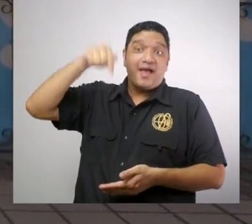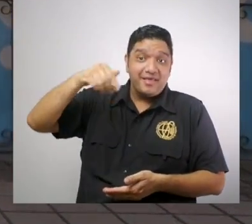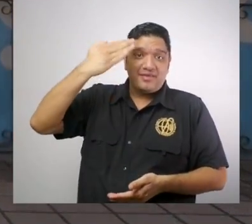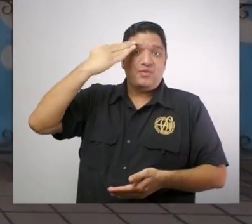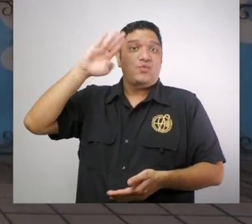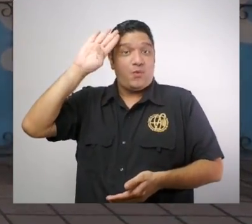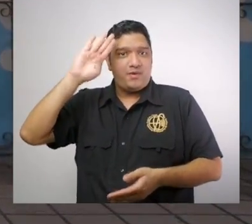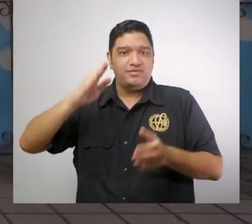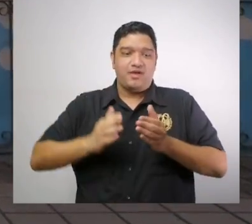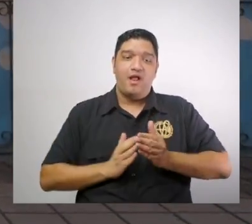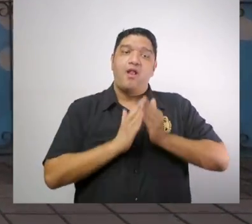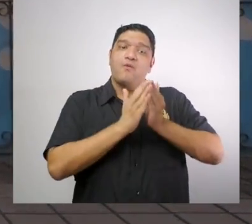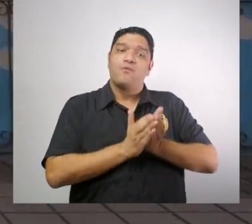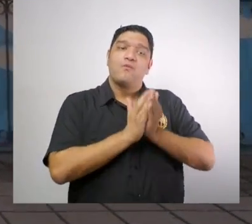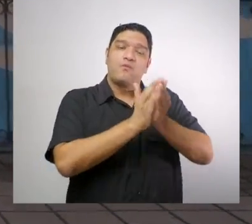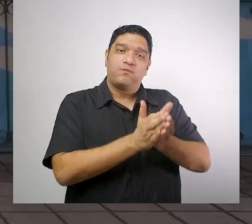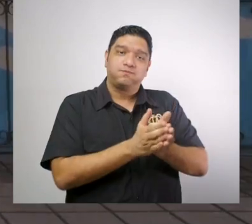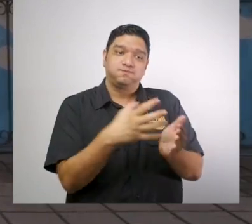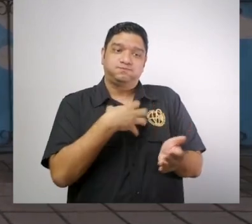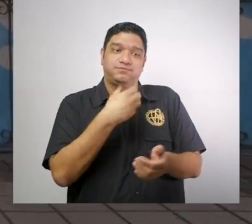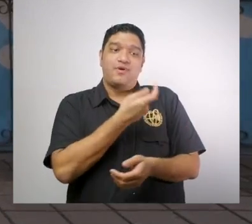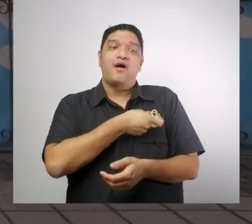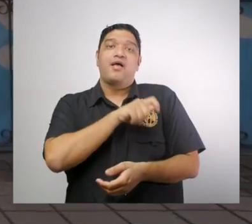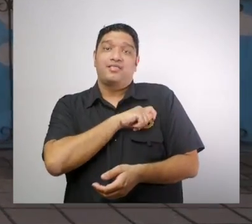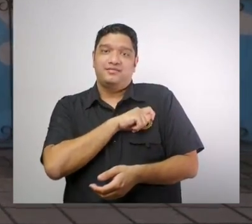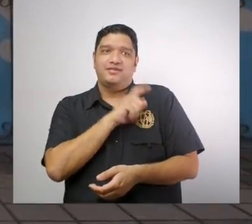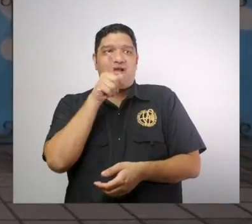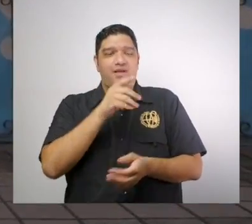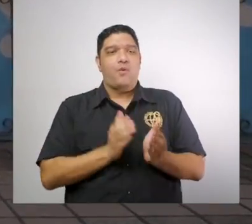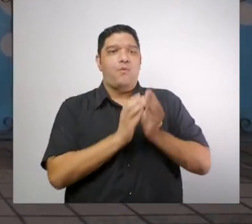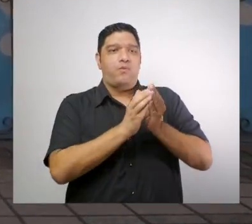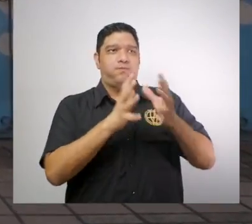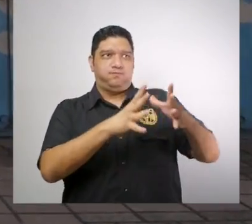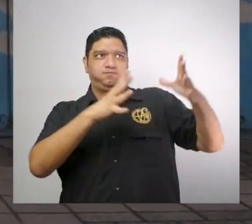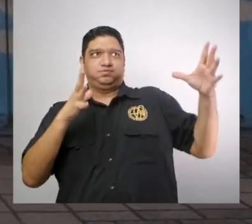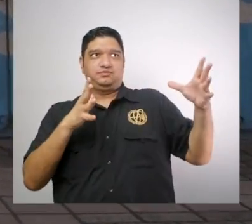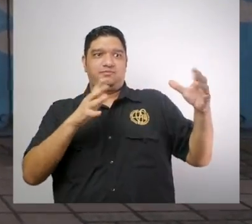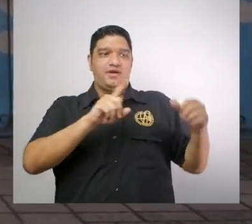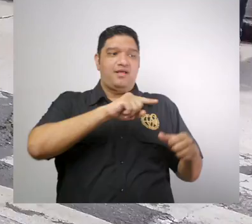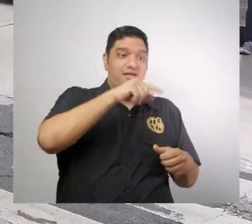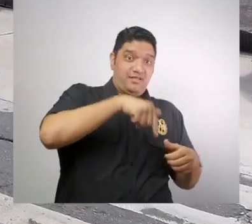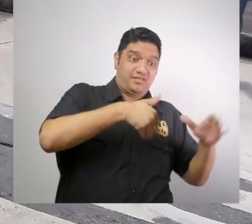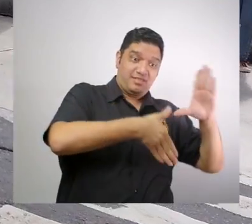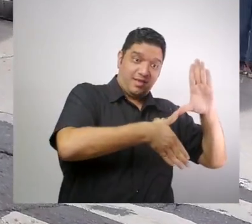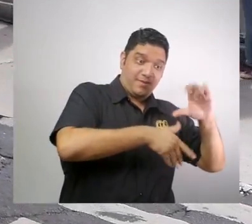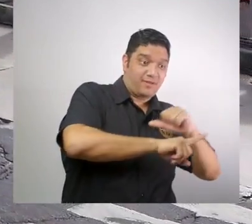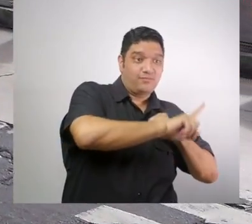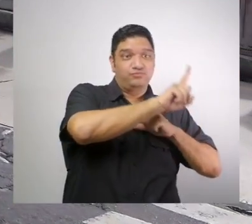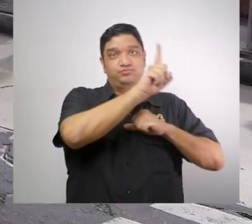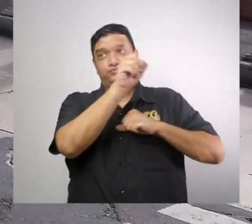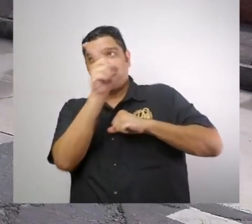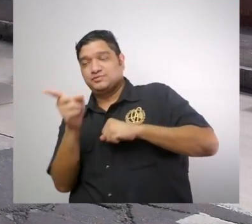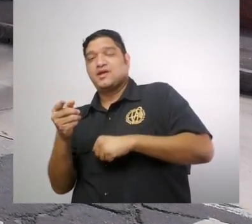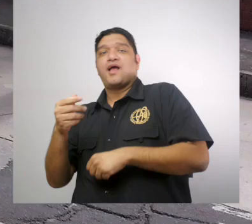estaba la flota española, donde se tomaban los barcos transatlánticos.